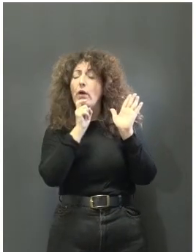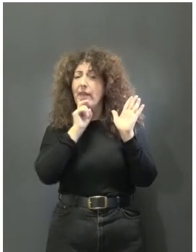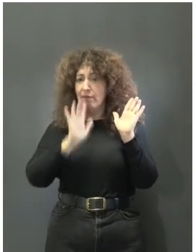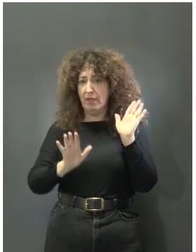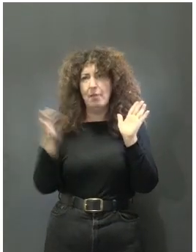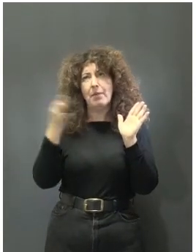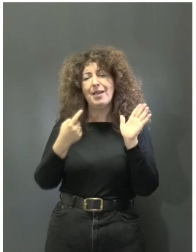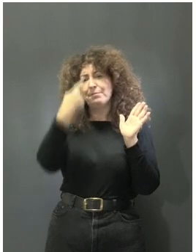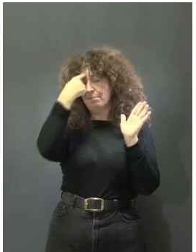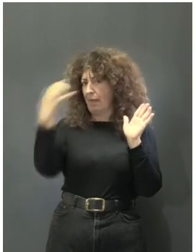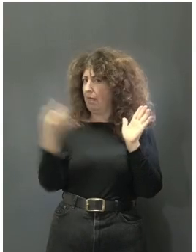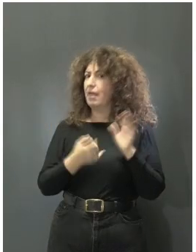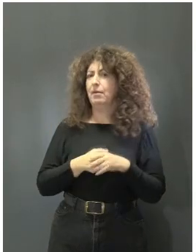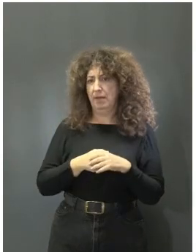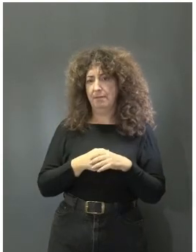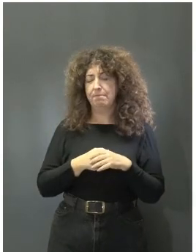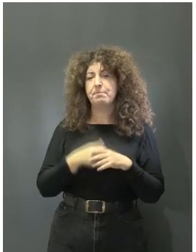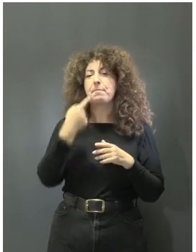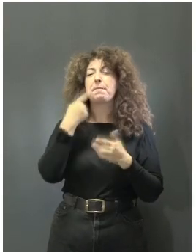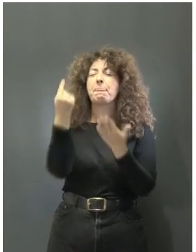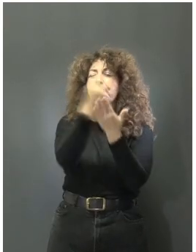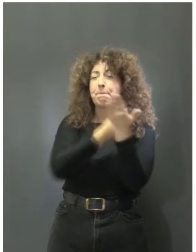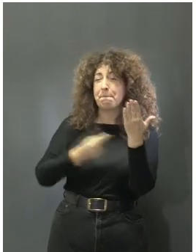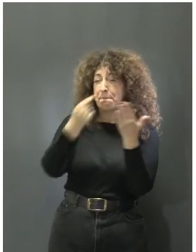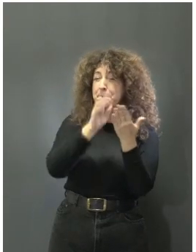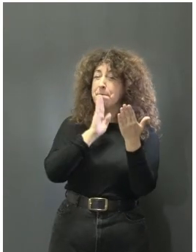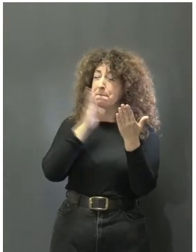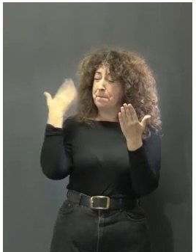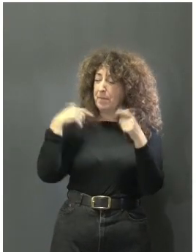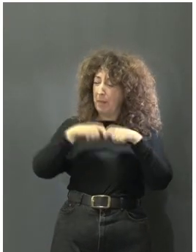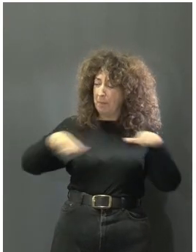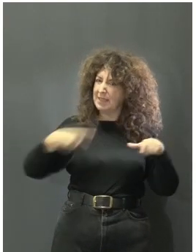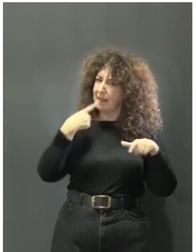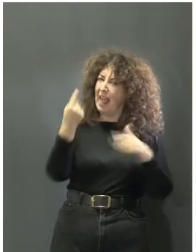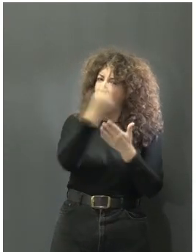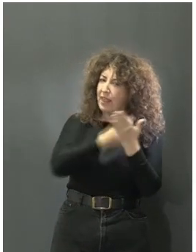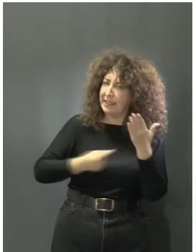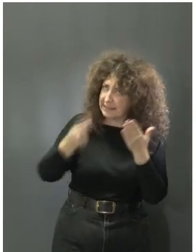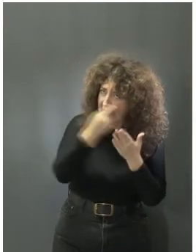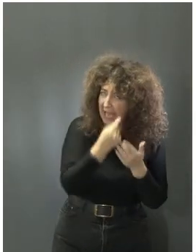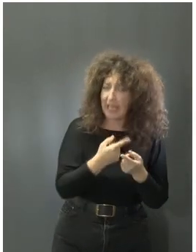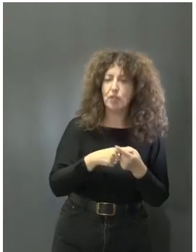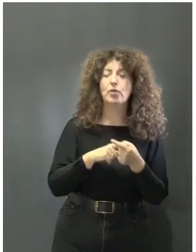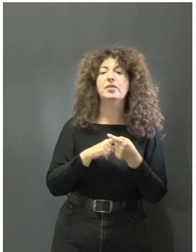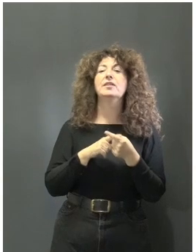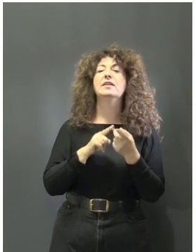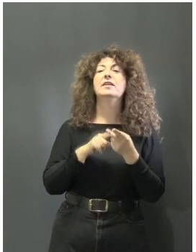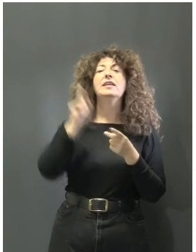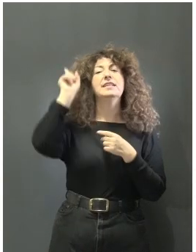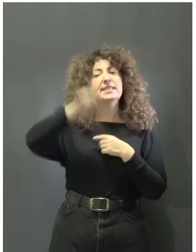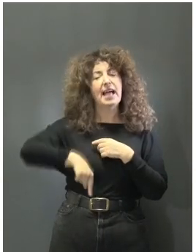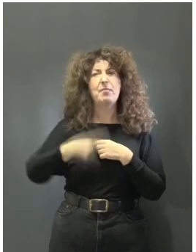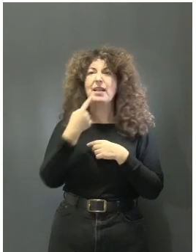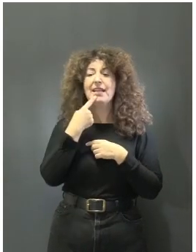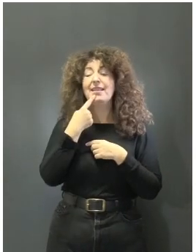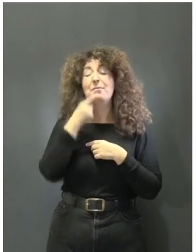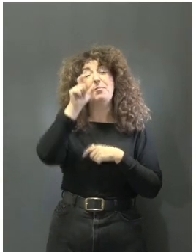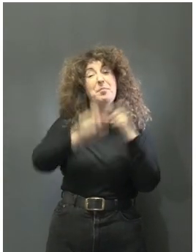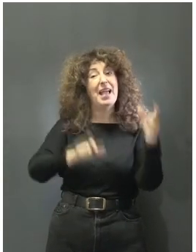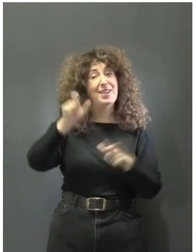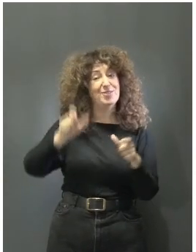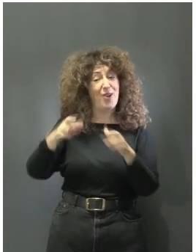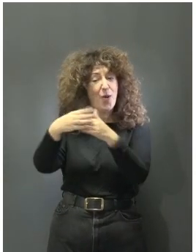que tenerlos en cuenta, ¿no? Cuando se habla de ese diseño que se comentaba en la mesa anterior, cuando se habla de estar desde el principio en cómo